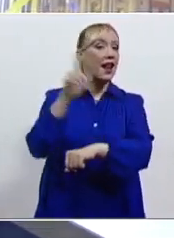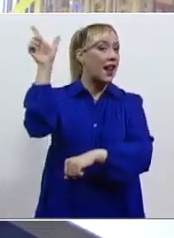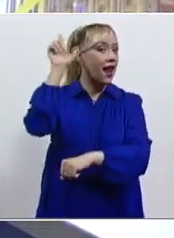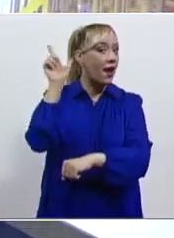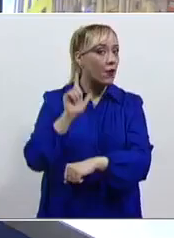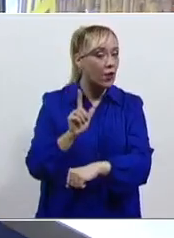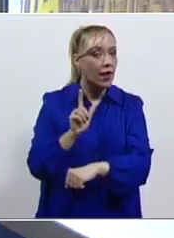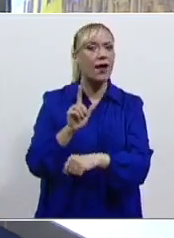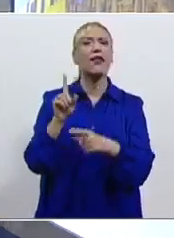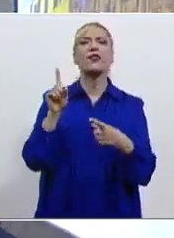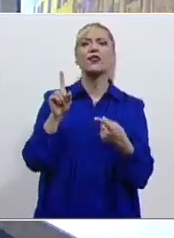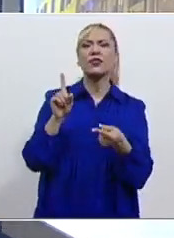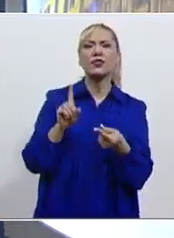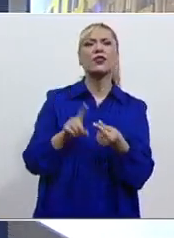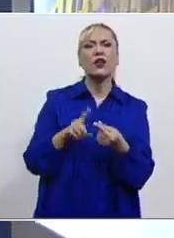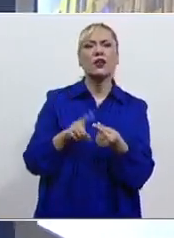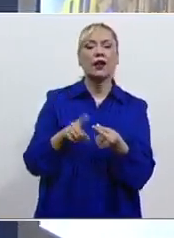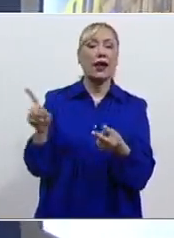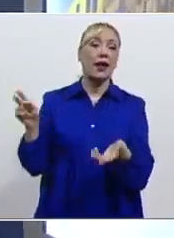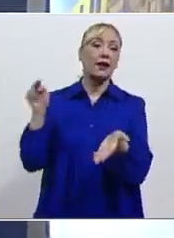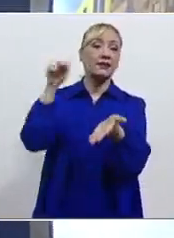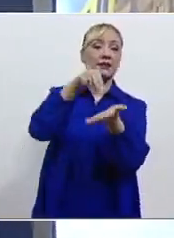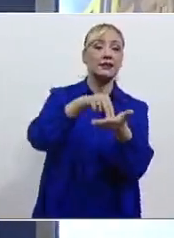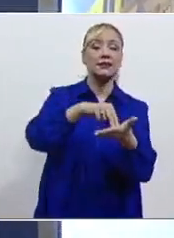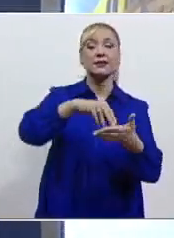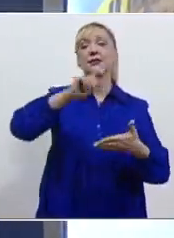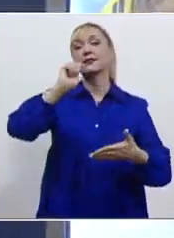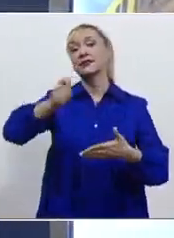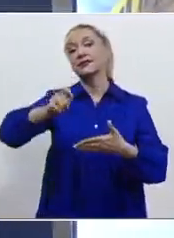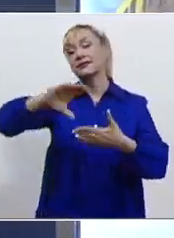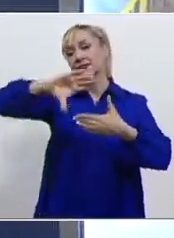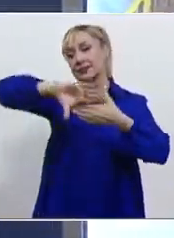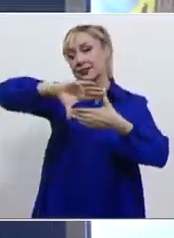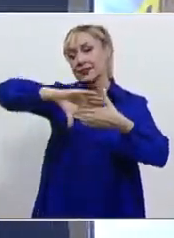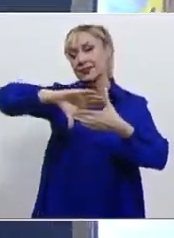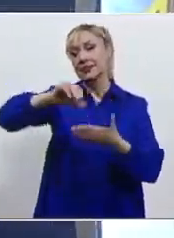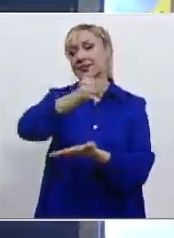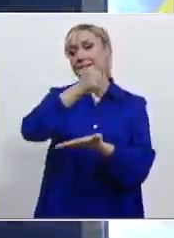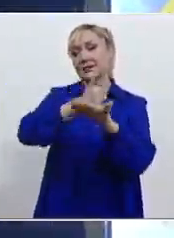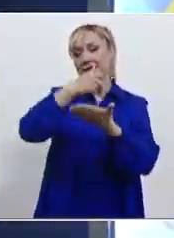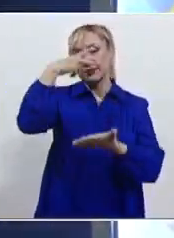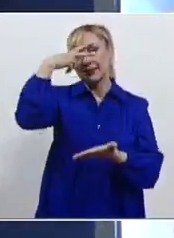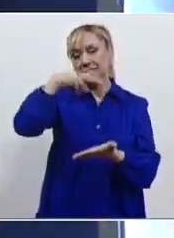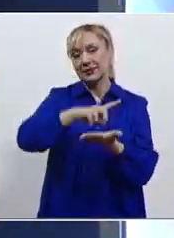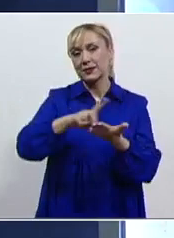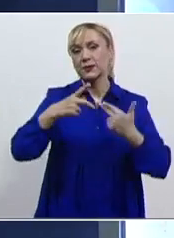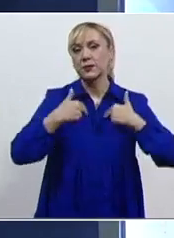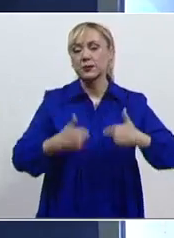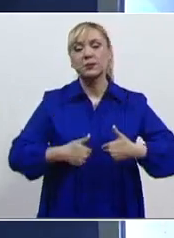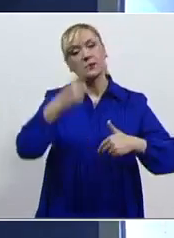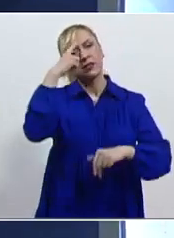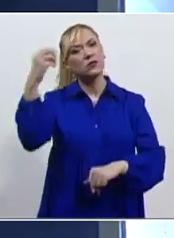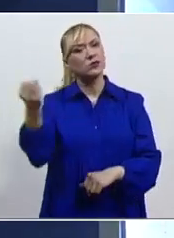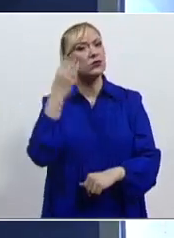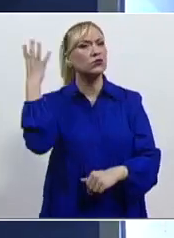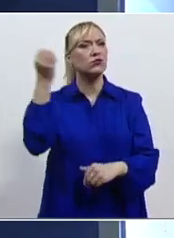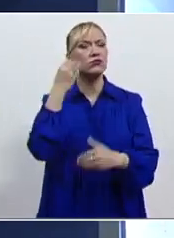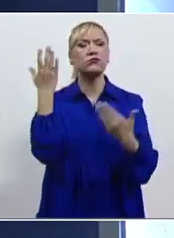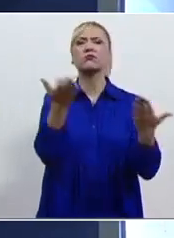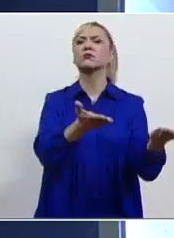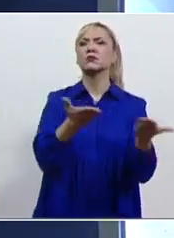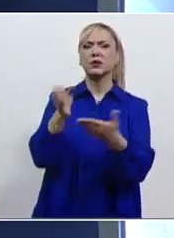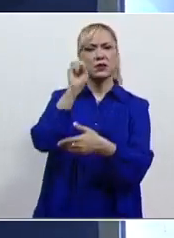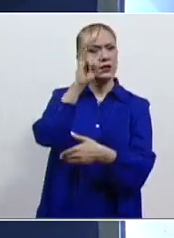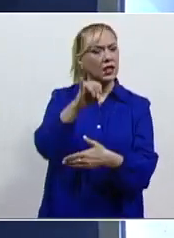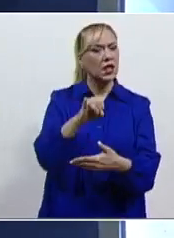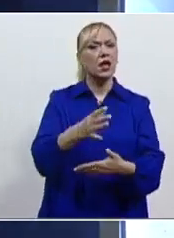Murillo, quien se encuentra en las instalaciones de la Comisión de Derechos Humanos de la Ciudad de México, en donde se lleva a cabo el foro Acceso al Aborto Legal